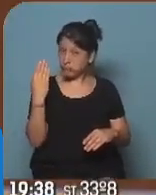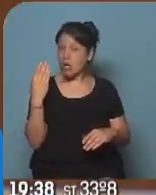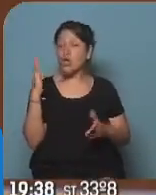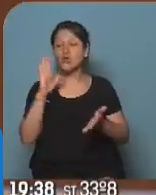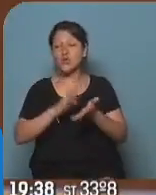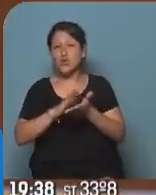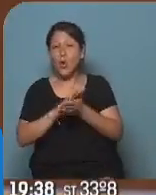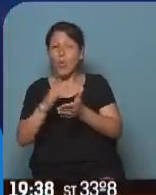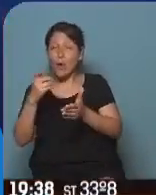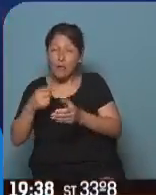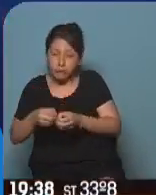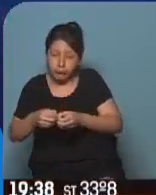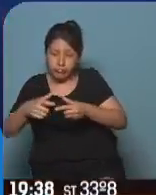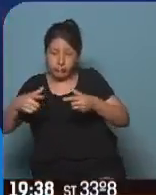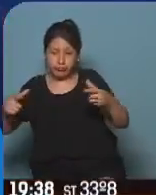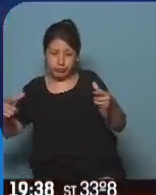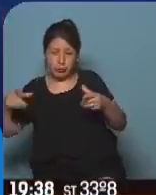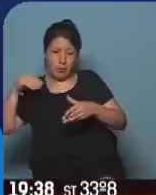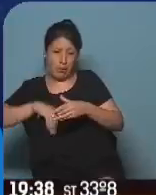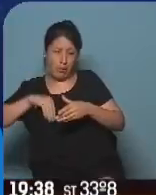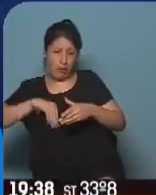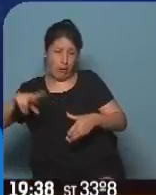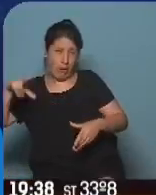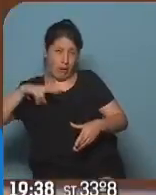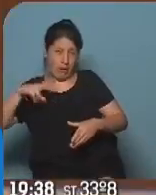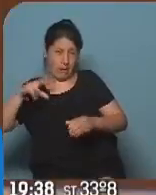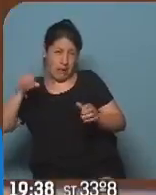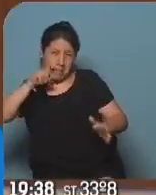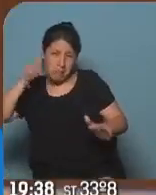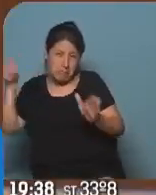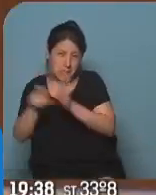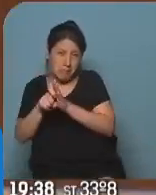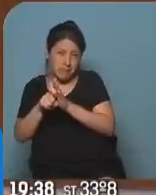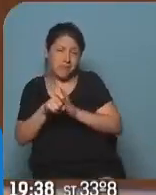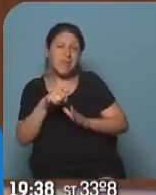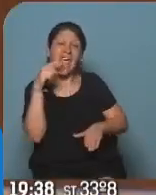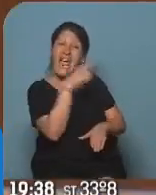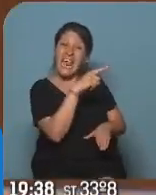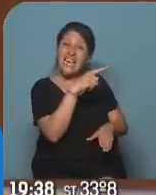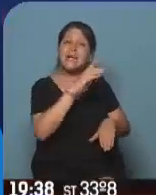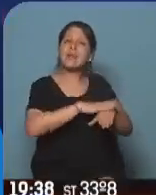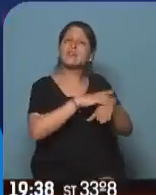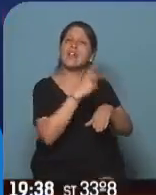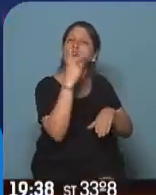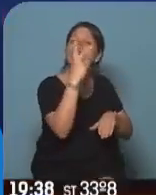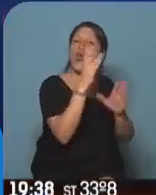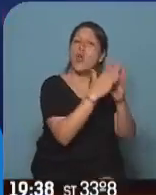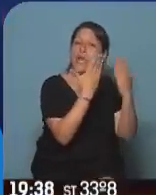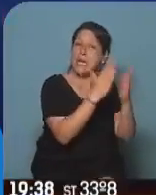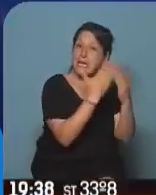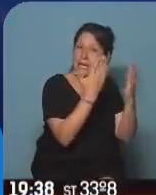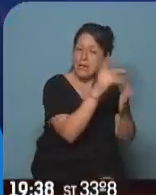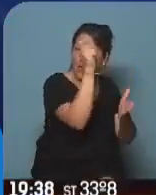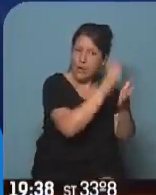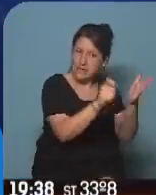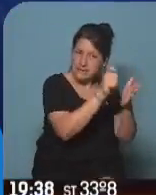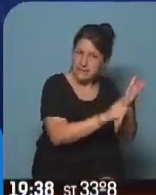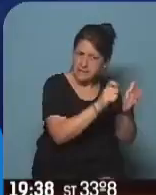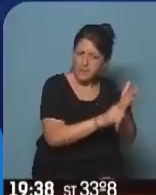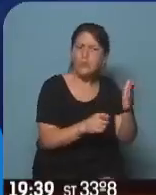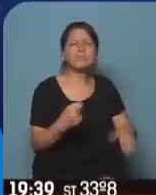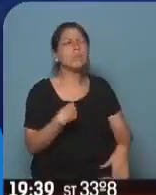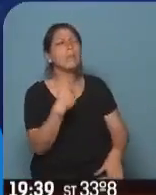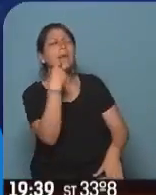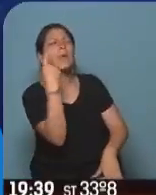todas las investigaciones que ha realizado. ¿Cuánto puede ser lo que se robó? Bueno, mira, es muy interesante lo que me preguntás. Yo